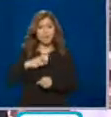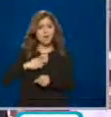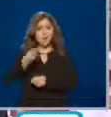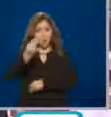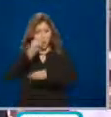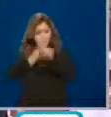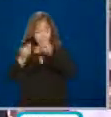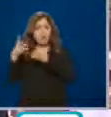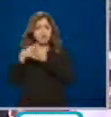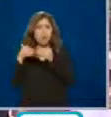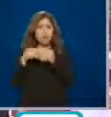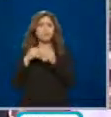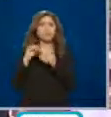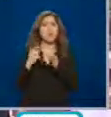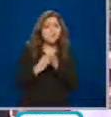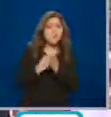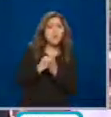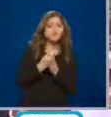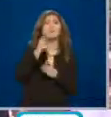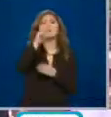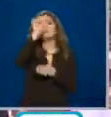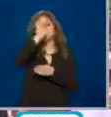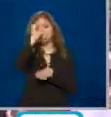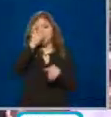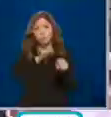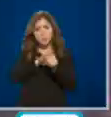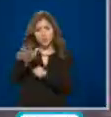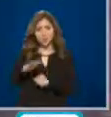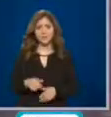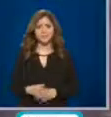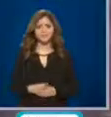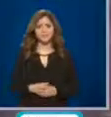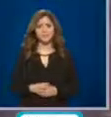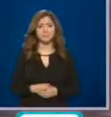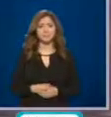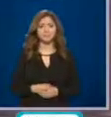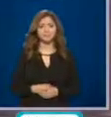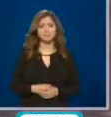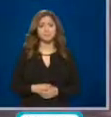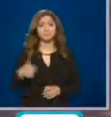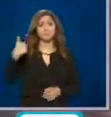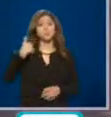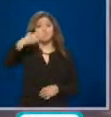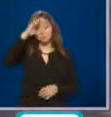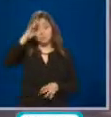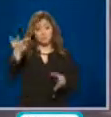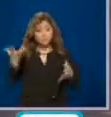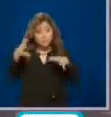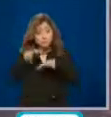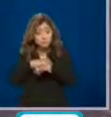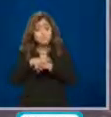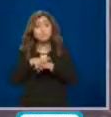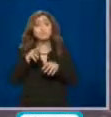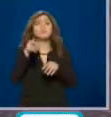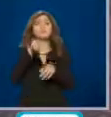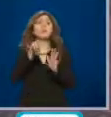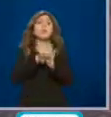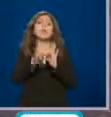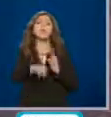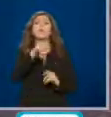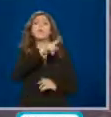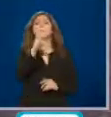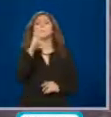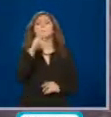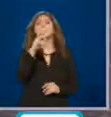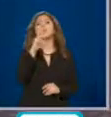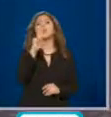casita. o alguna fruta, verdura, proteína, ¿qué nos recomiendas? Pues yo creo que la combinación es importante y, por ejemplo, algo de proteína